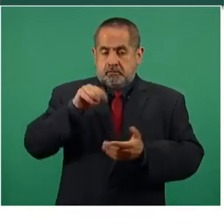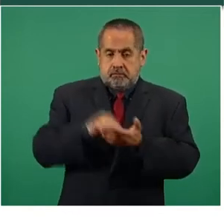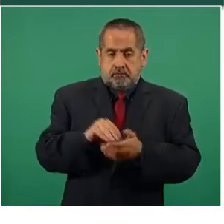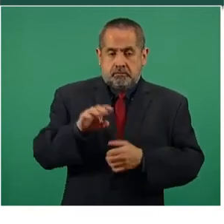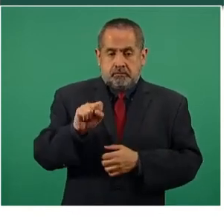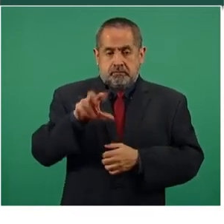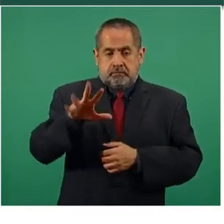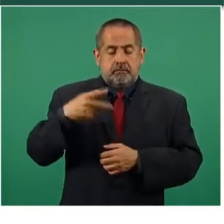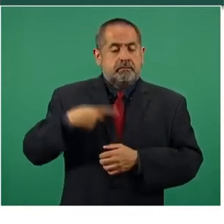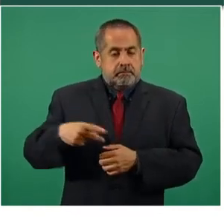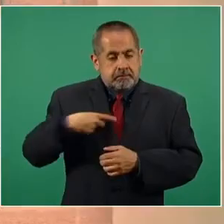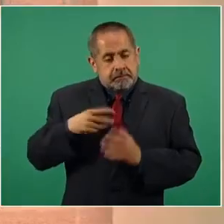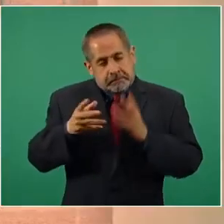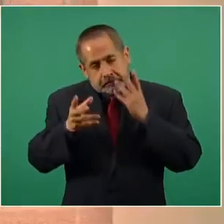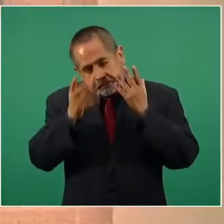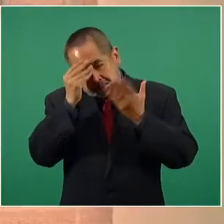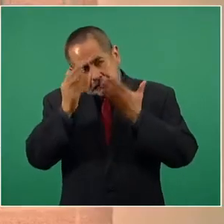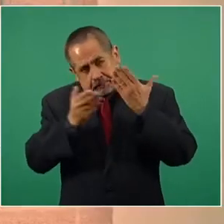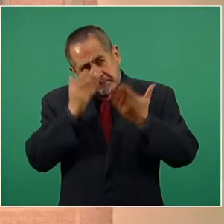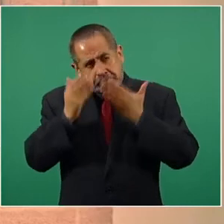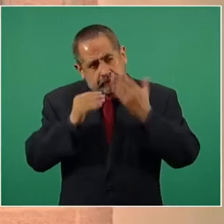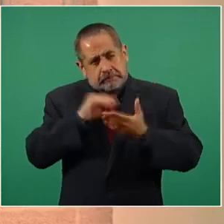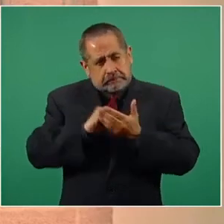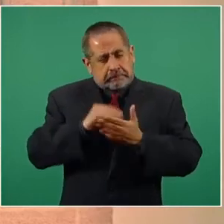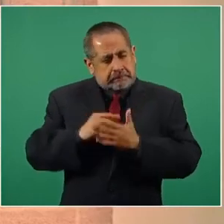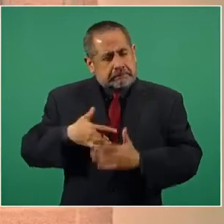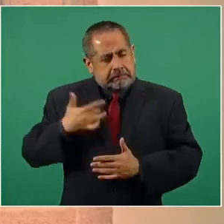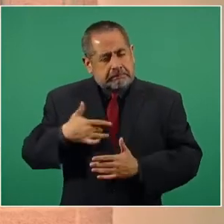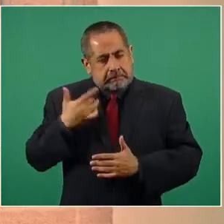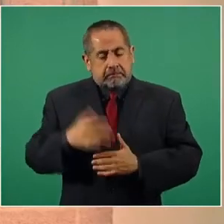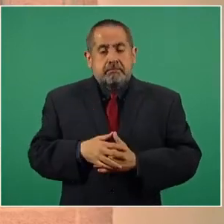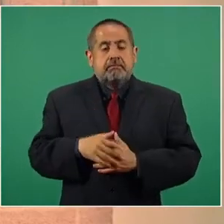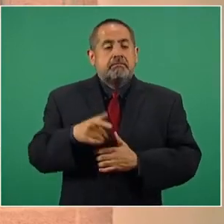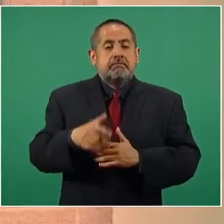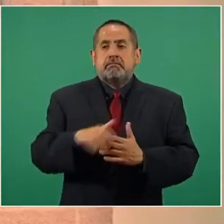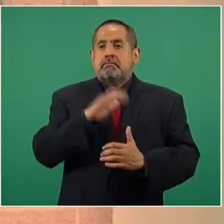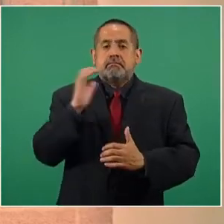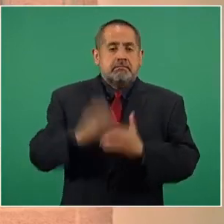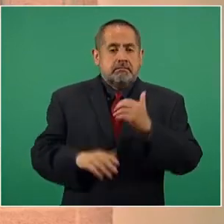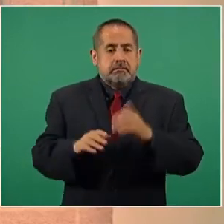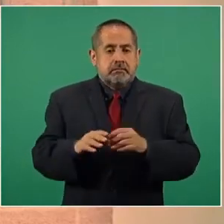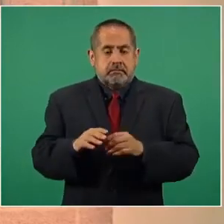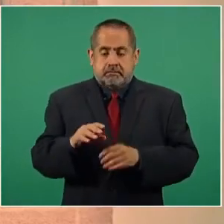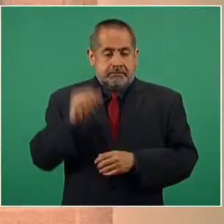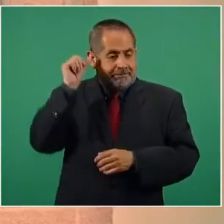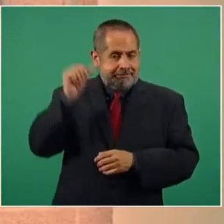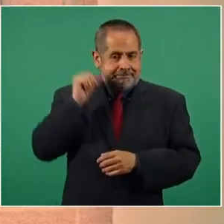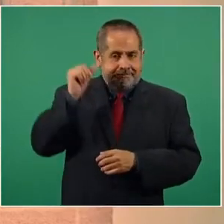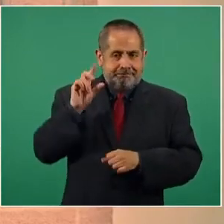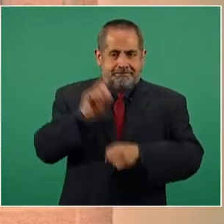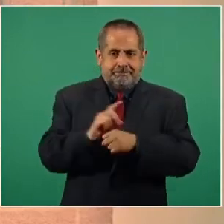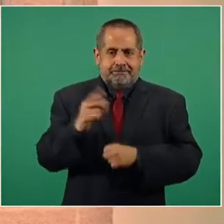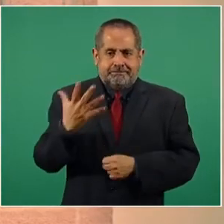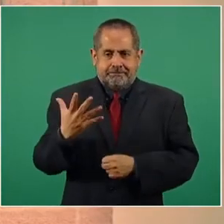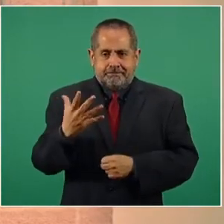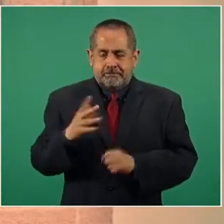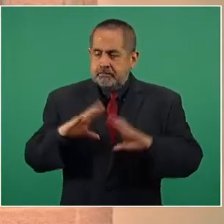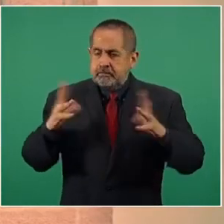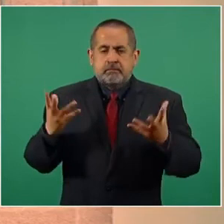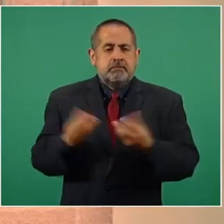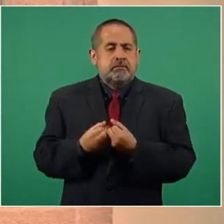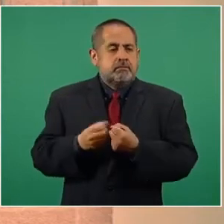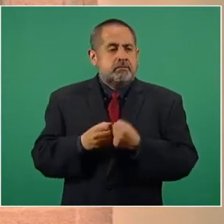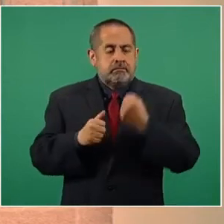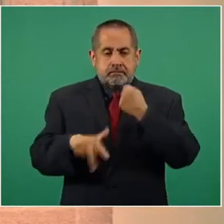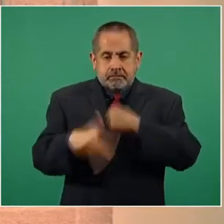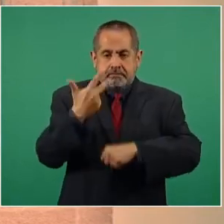4,065 elementos. Este escalón termina el día 5 de abril, van actualmente en su